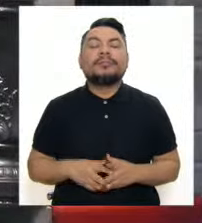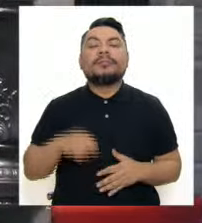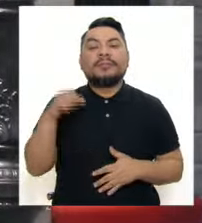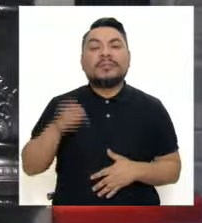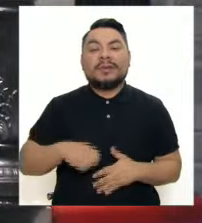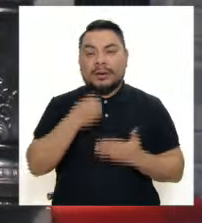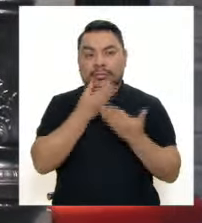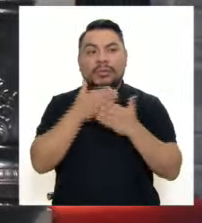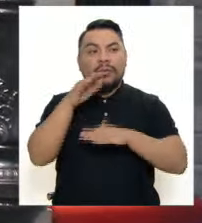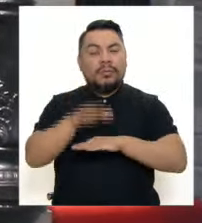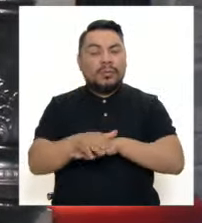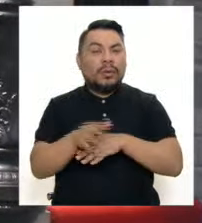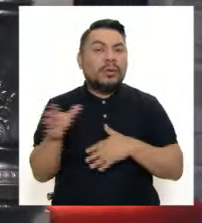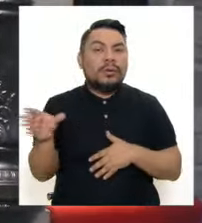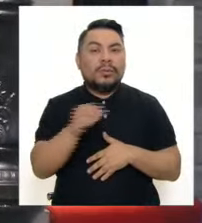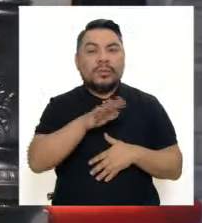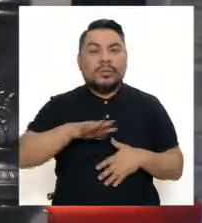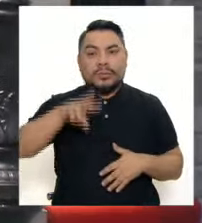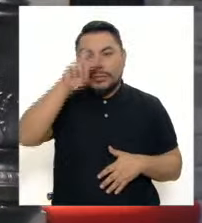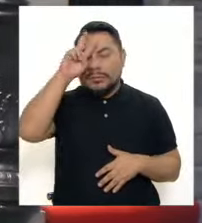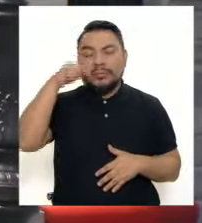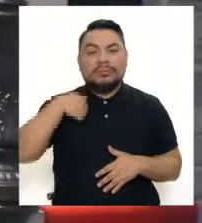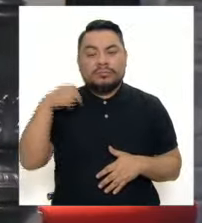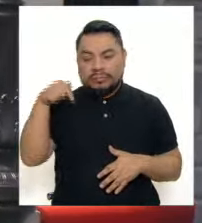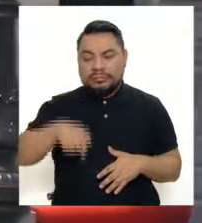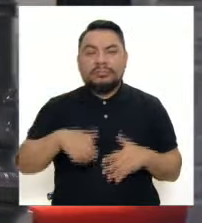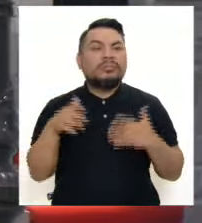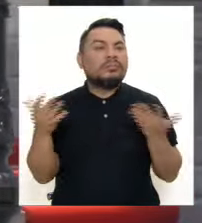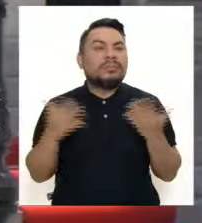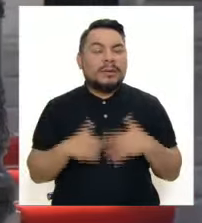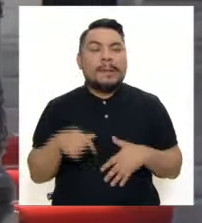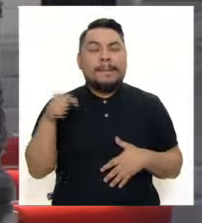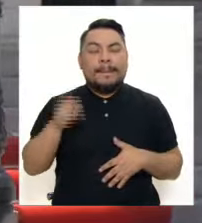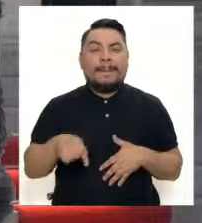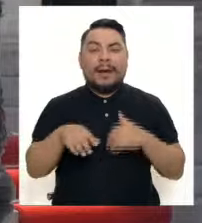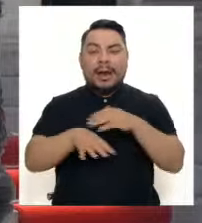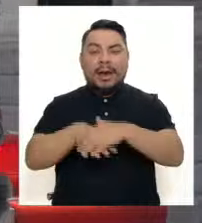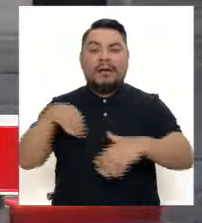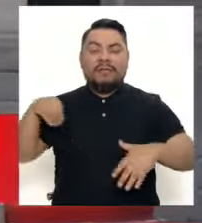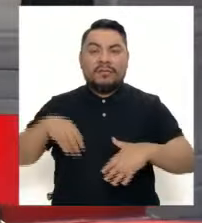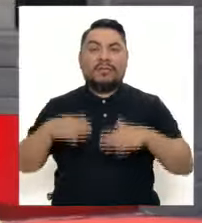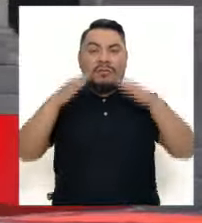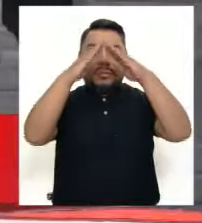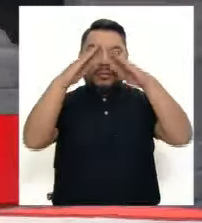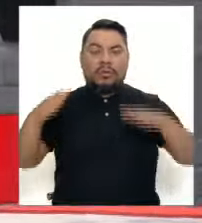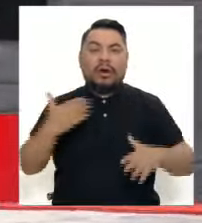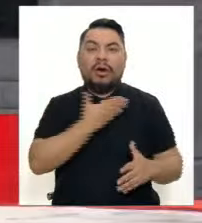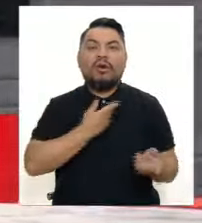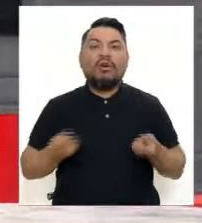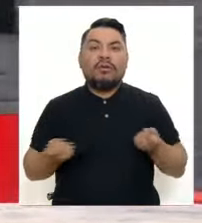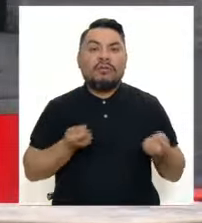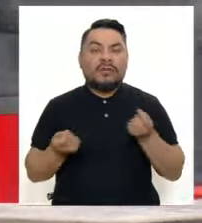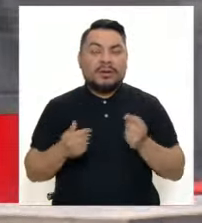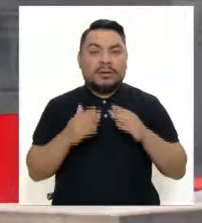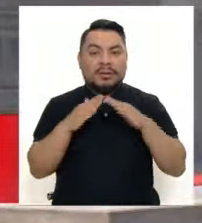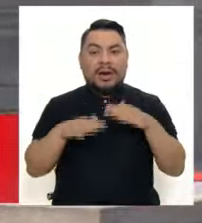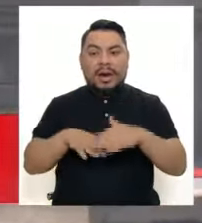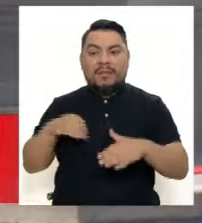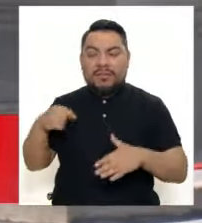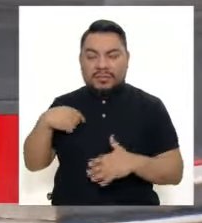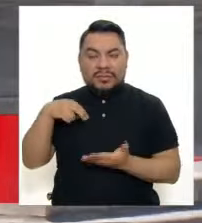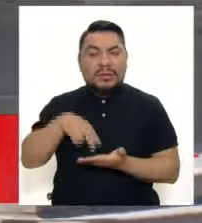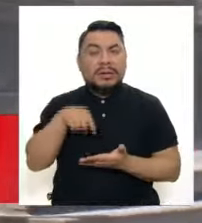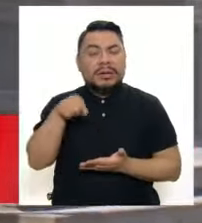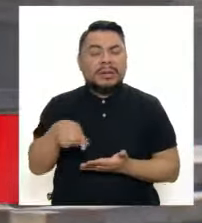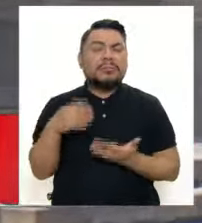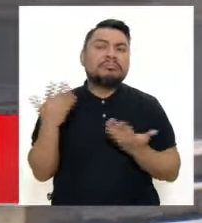Muy buenas tardes buenas tardes a todo el Perú nos encontramos Precisamente en el patio de honor de palacio de gobierno donde